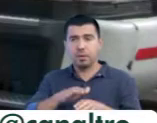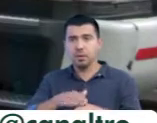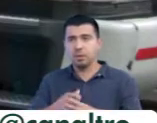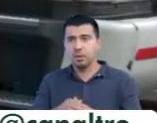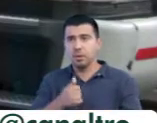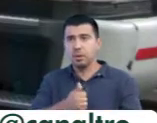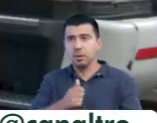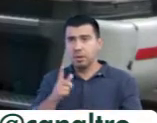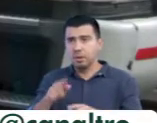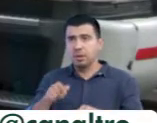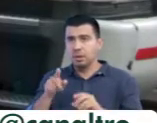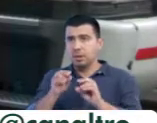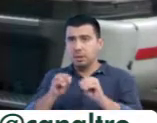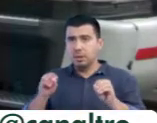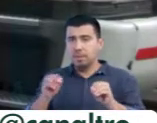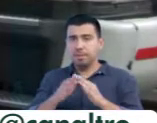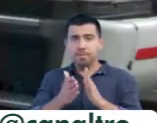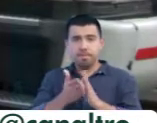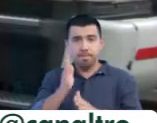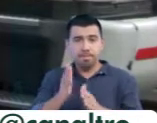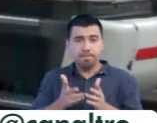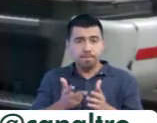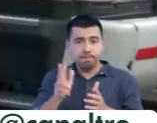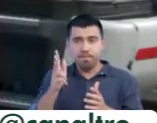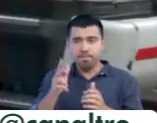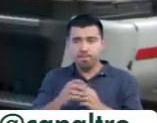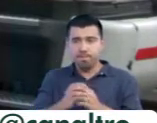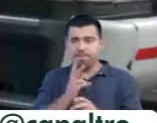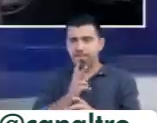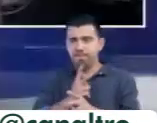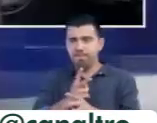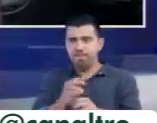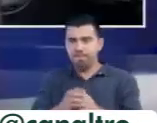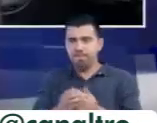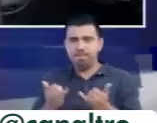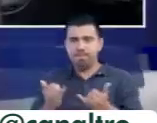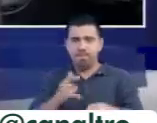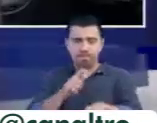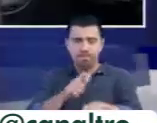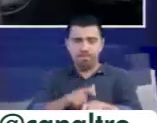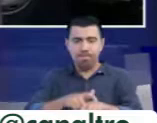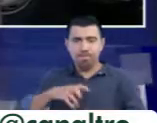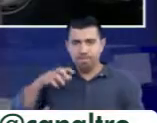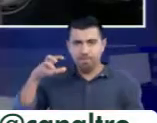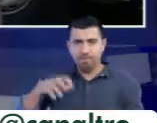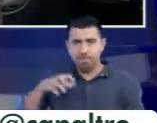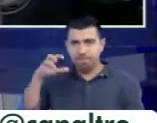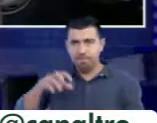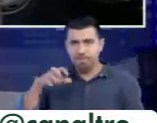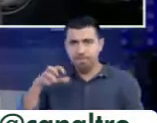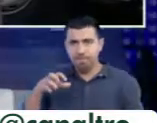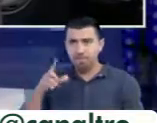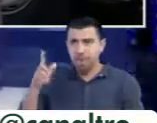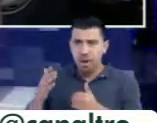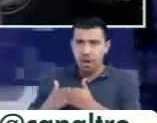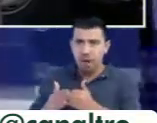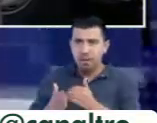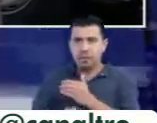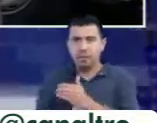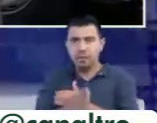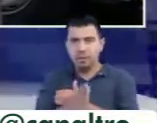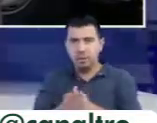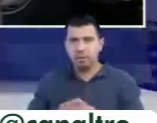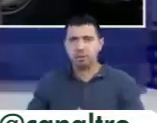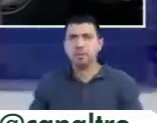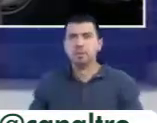este momento viajan por las vías de este departamento tener precaución, porque las lluvias continuarán. Es la información que tengo. Regreso con